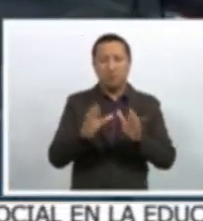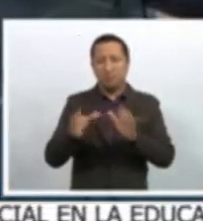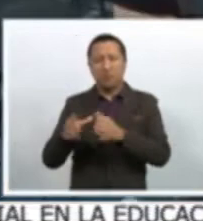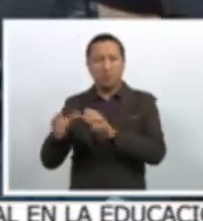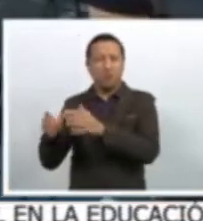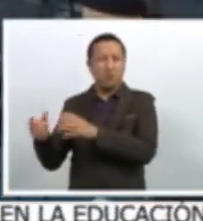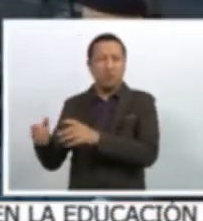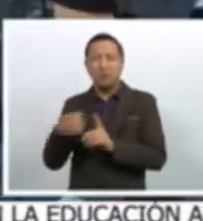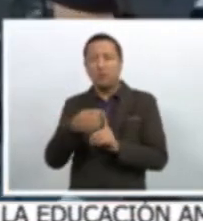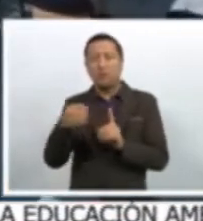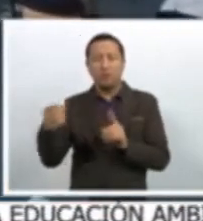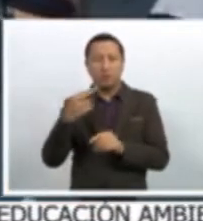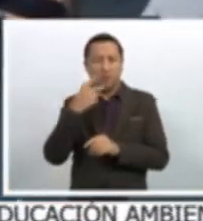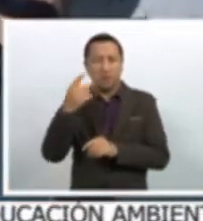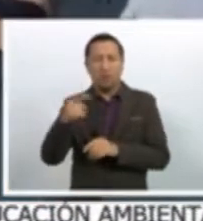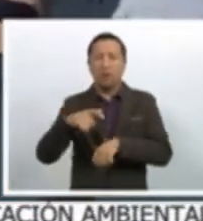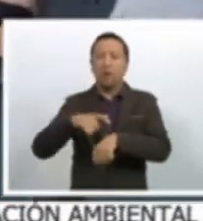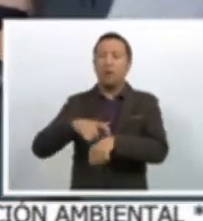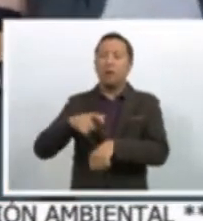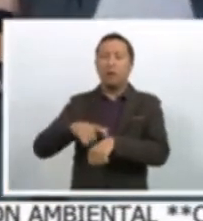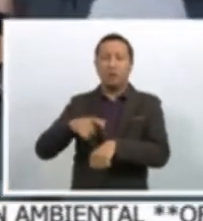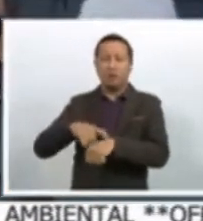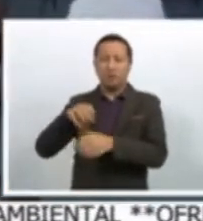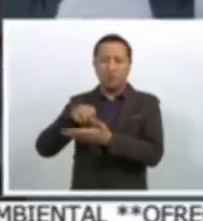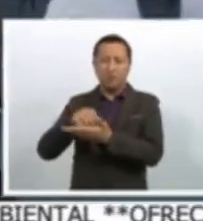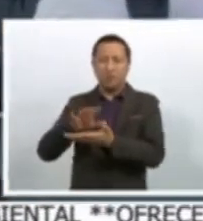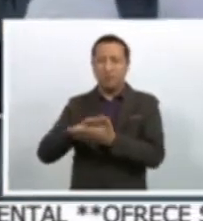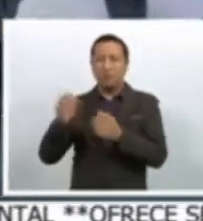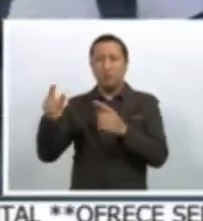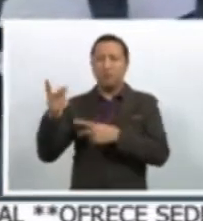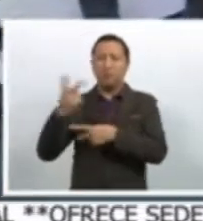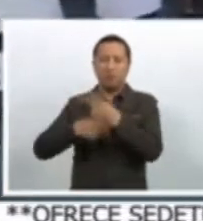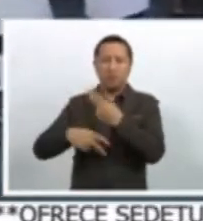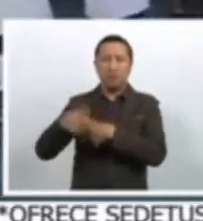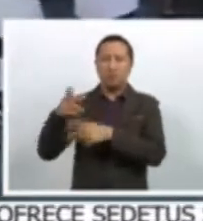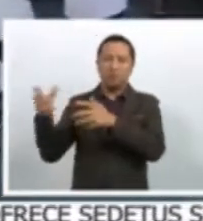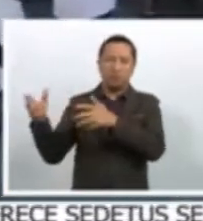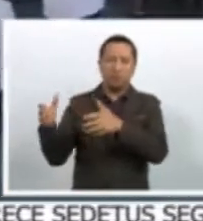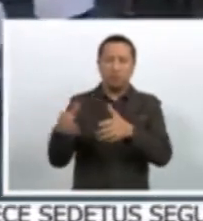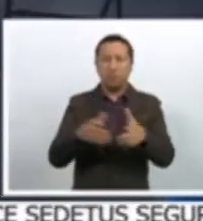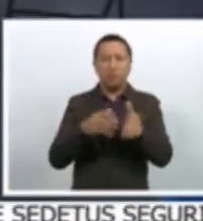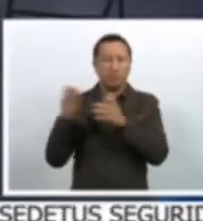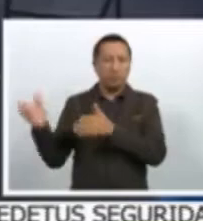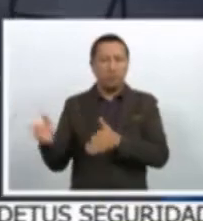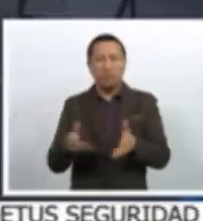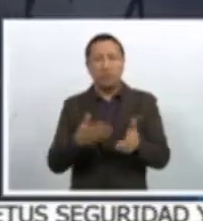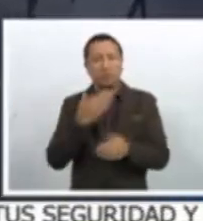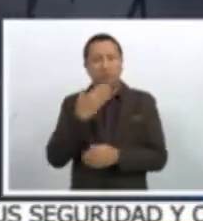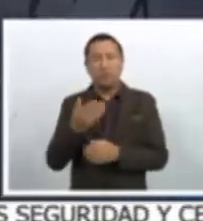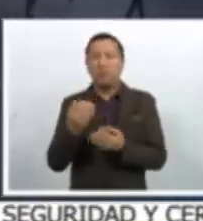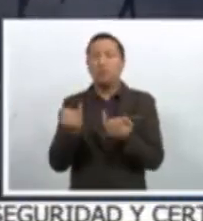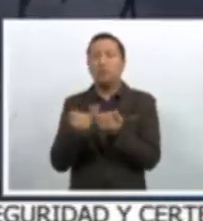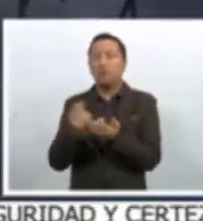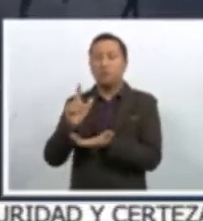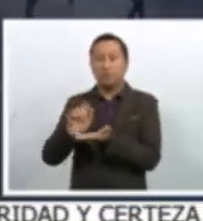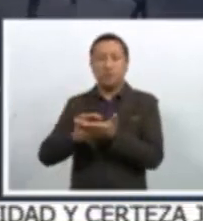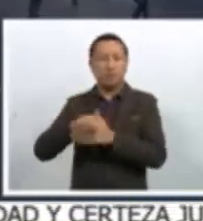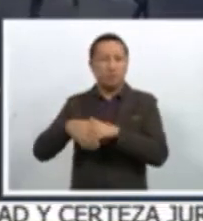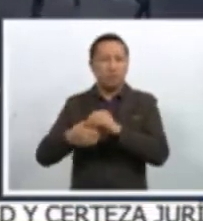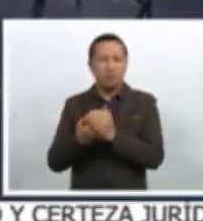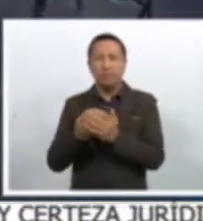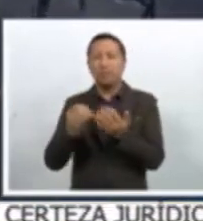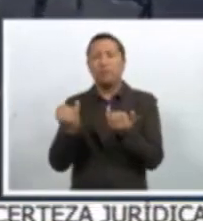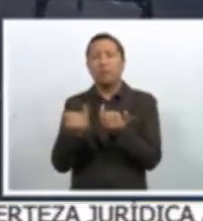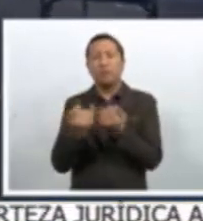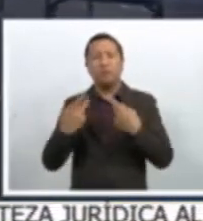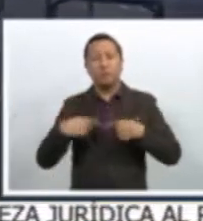tener un mayor control a la hora que arribaron al lugar, manteniendo la sana distancia en las que se les dota del gel antibacterial y hacer filas para lo